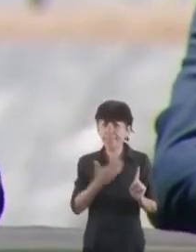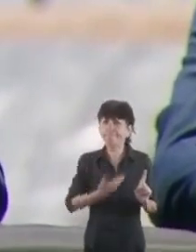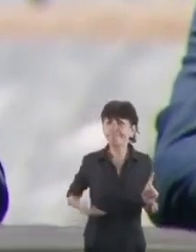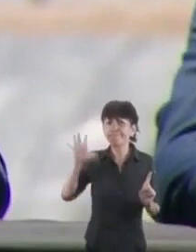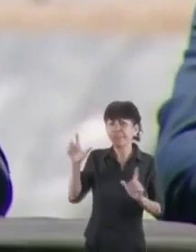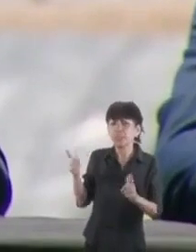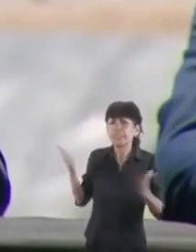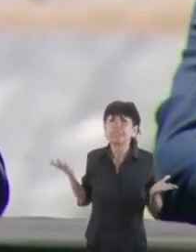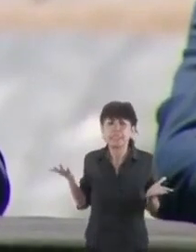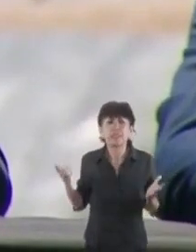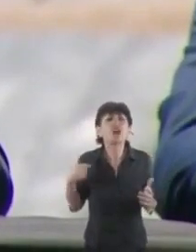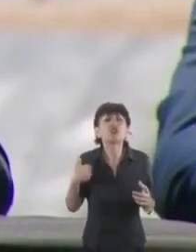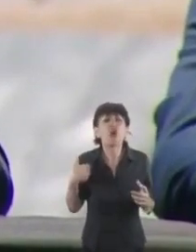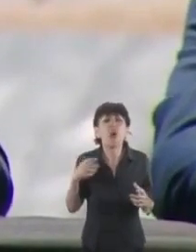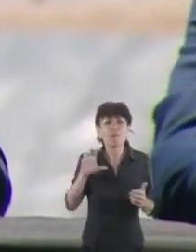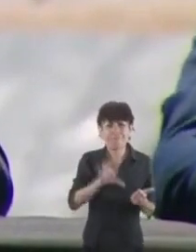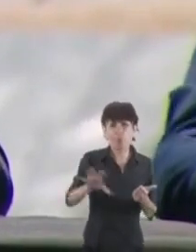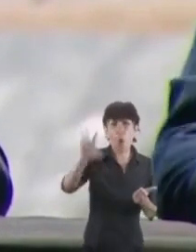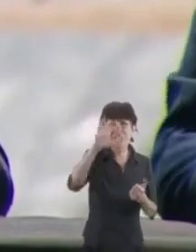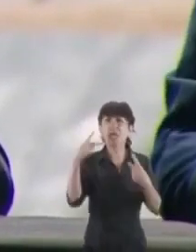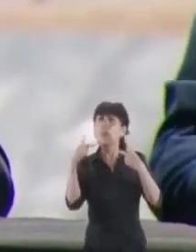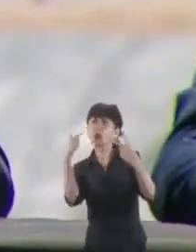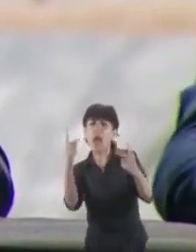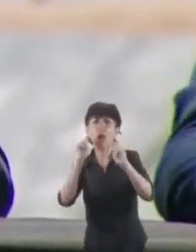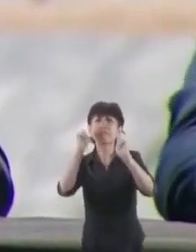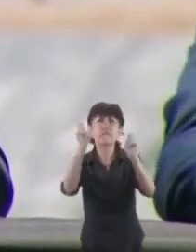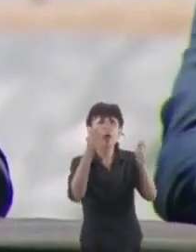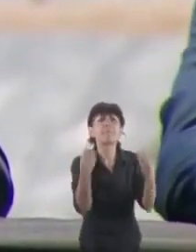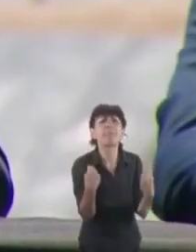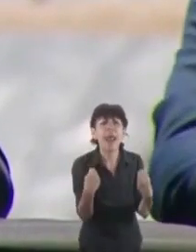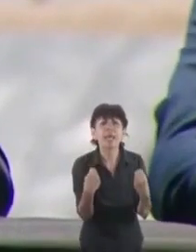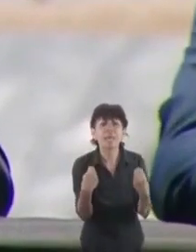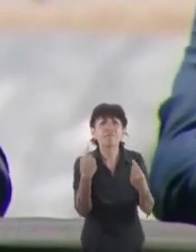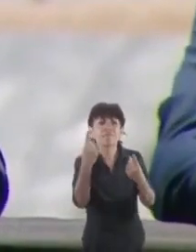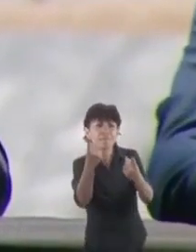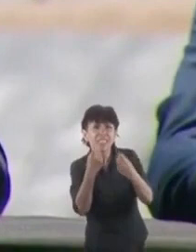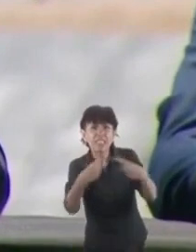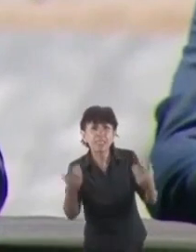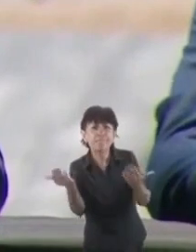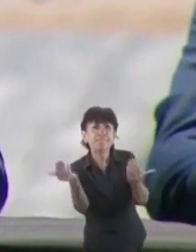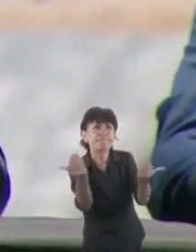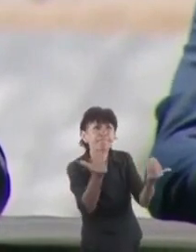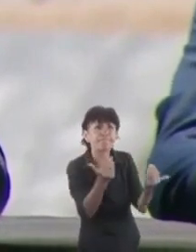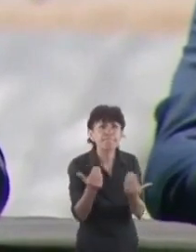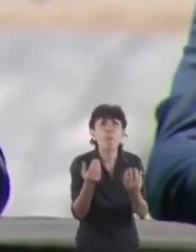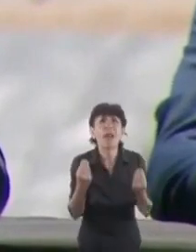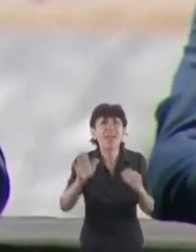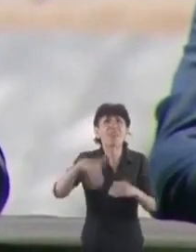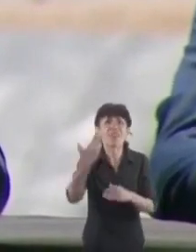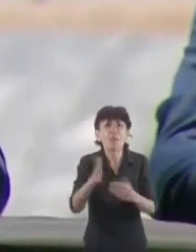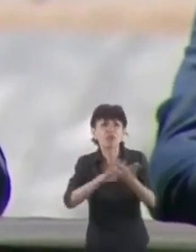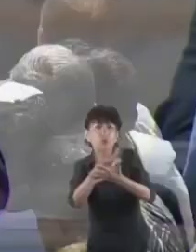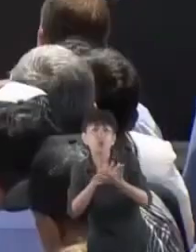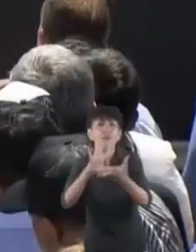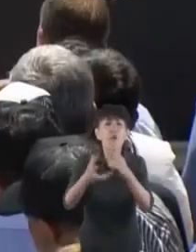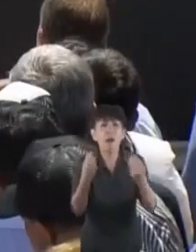país tratando de escuchar a los vecinos, a los habitantes de mi patria y tratando de llevar soluciones a los que lo